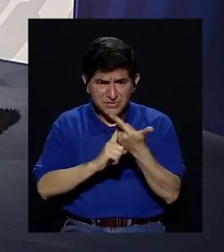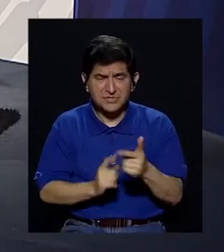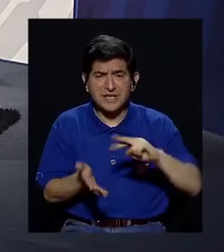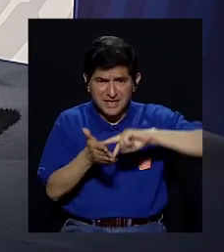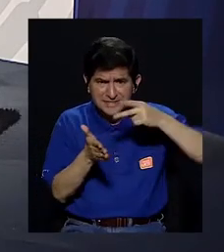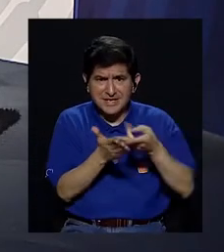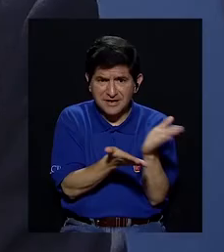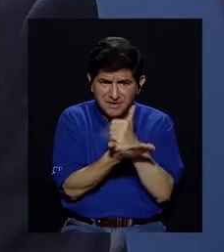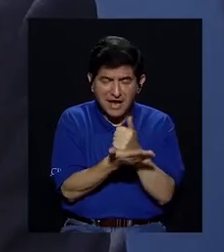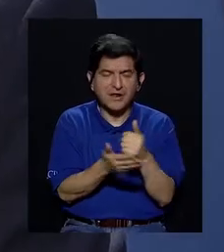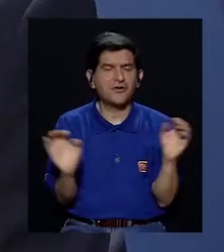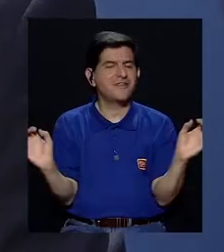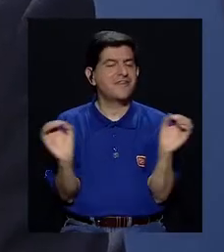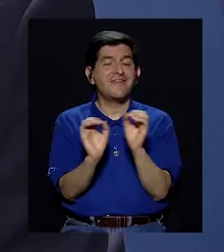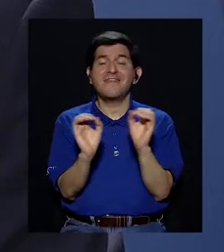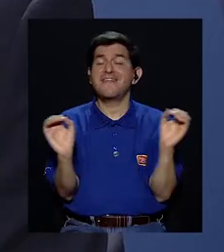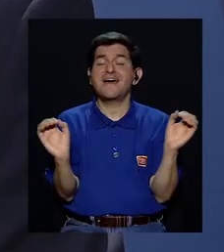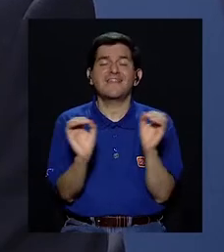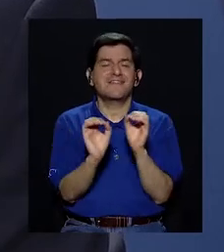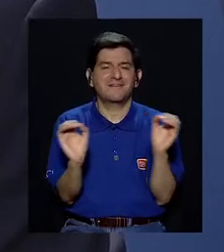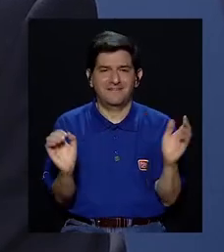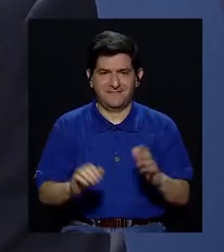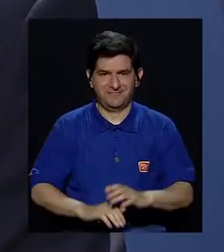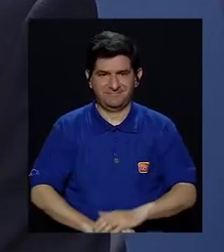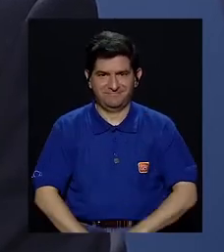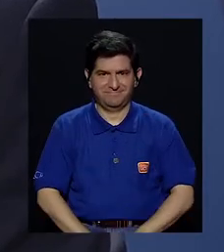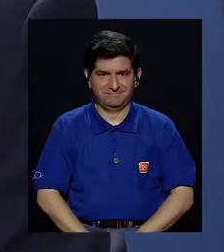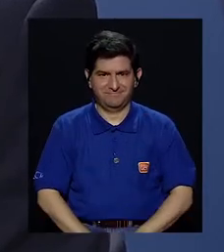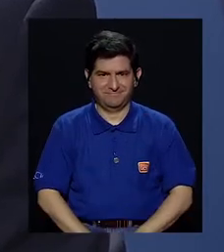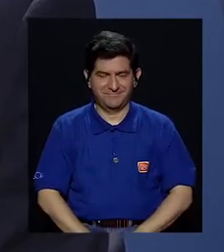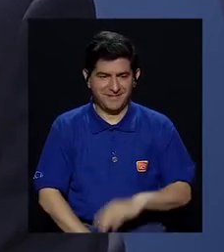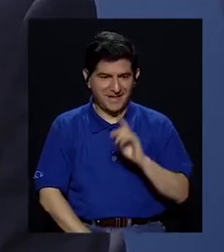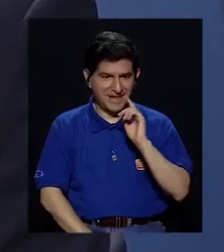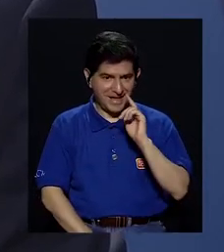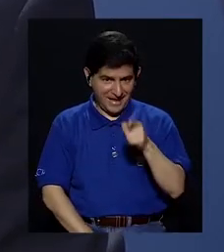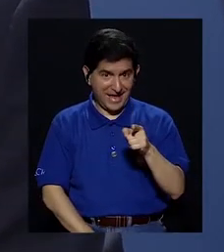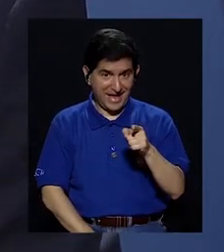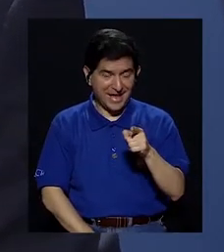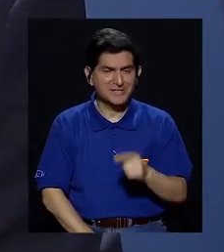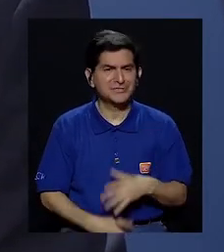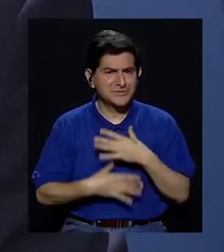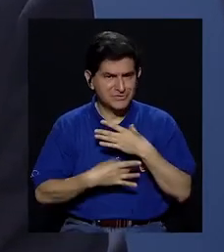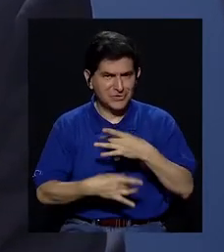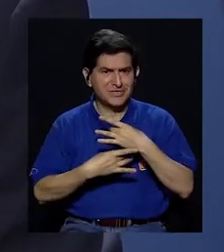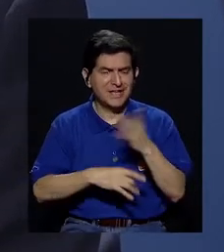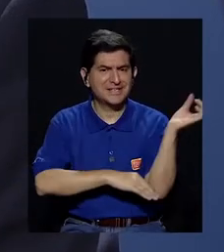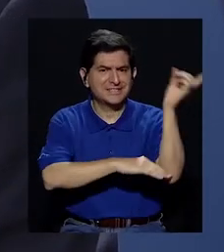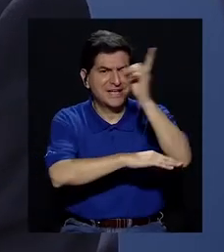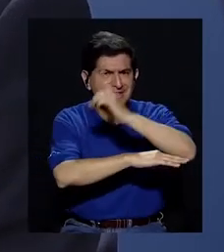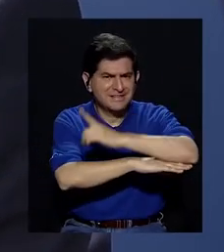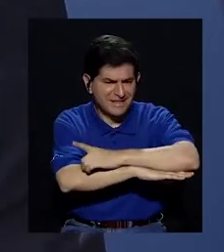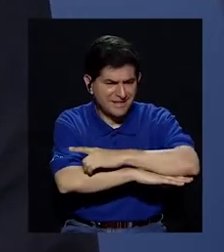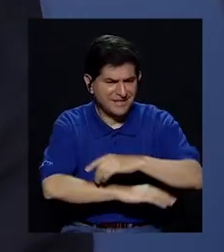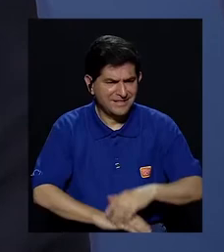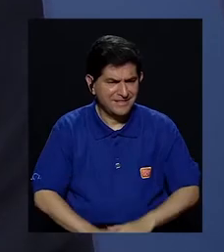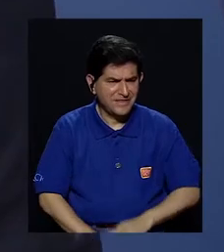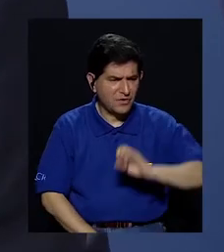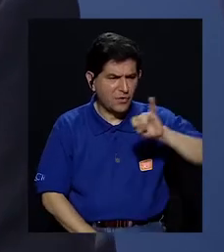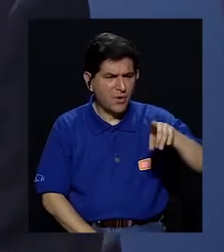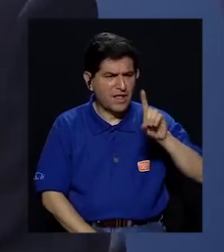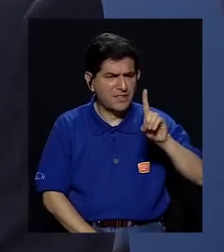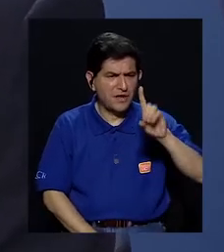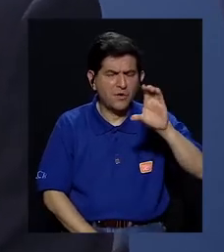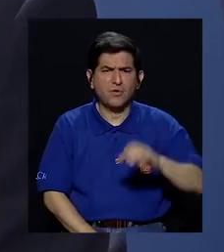algo ese saldo absolutamente nada eso fue muy fue muy llamativo el día que fue cuando